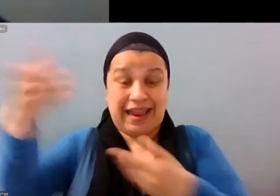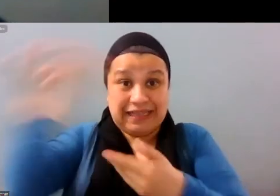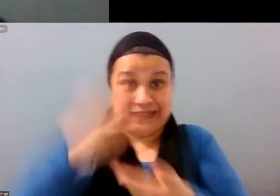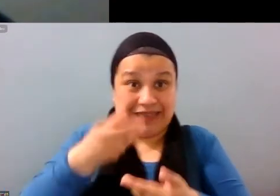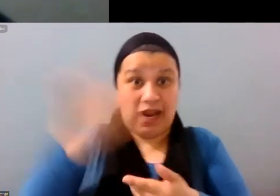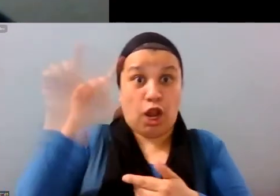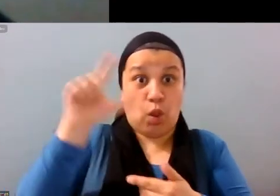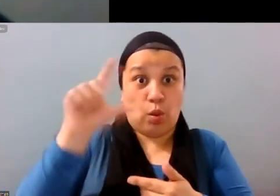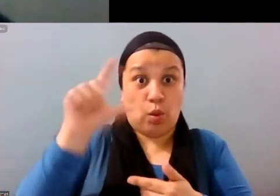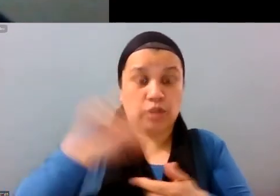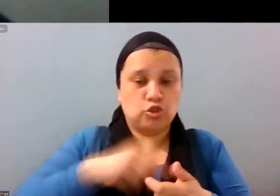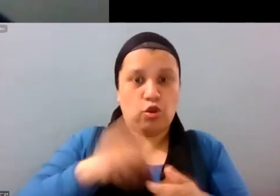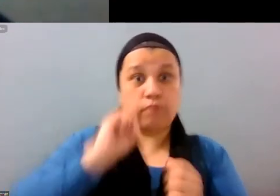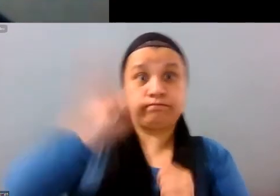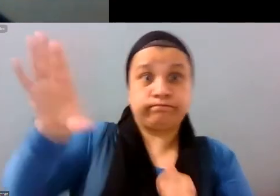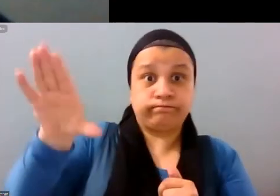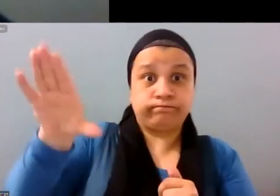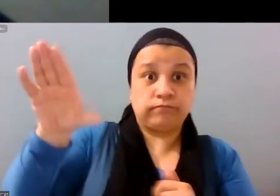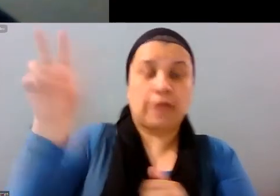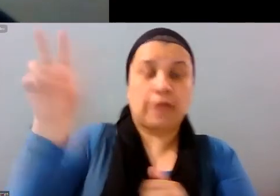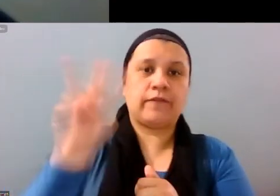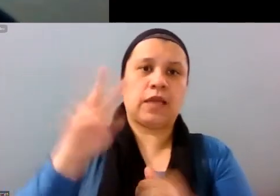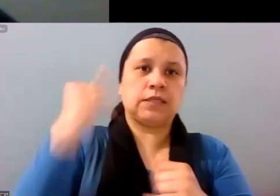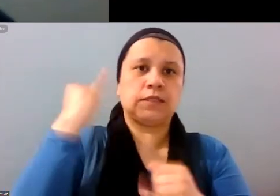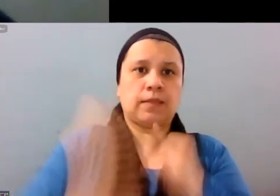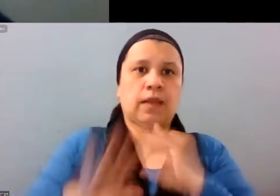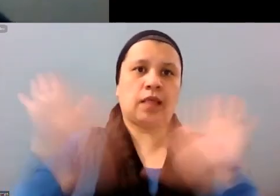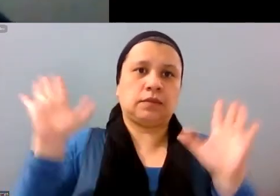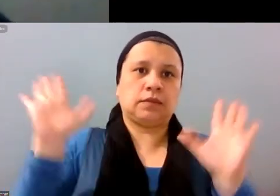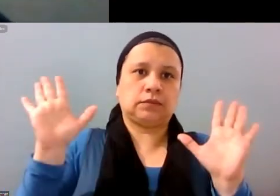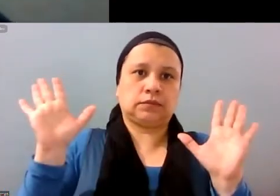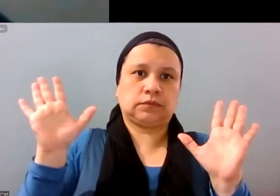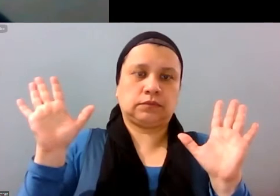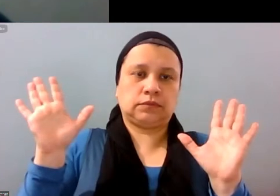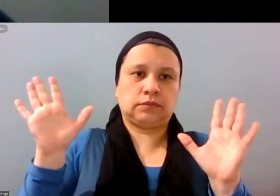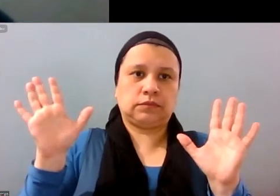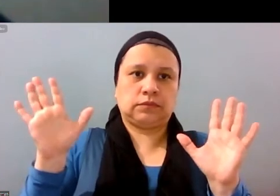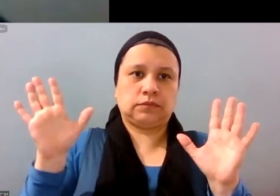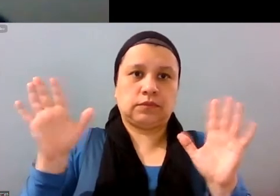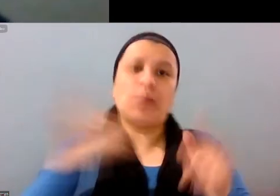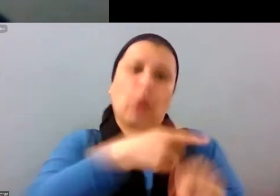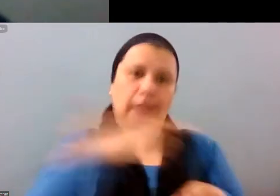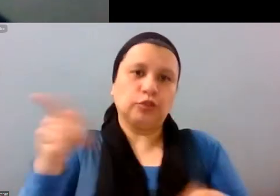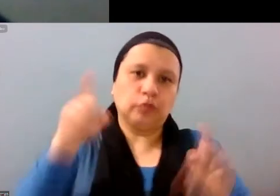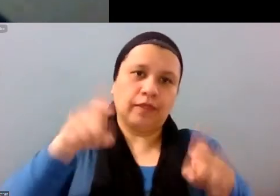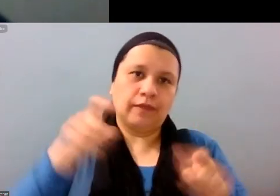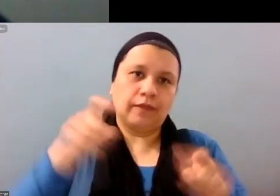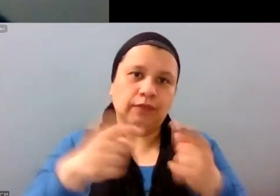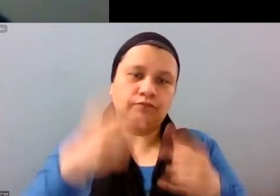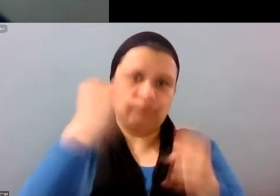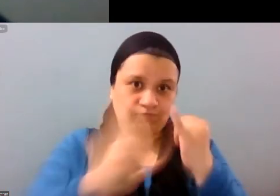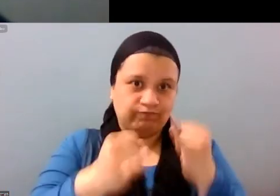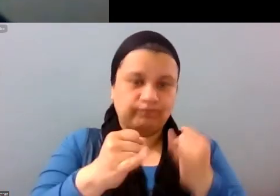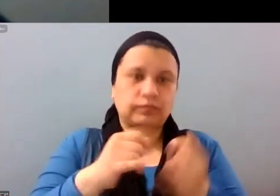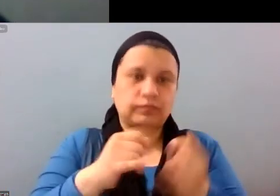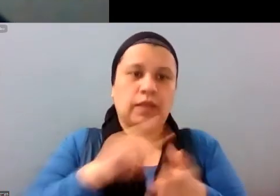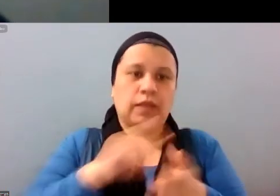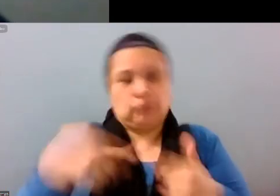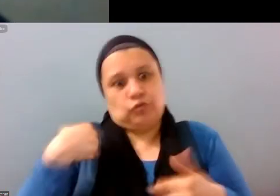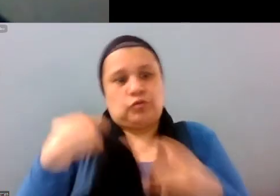que enviarlas viernes ya resueltas bueno ellos ¿verdad? pero indudablemente eso le corresponde a uno como